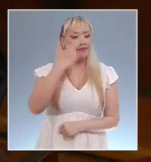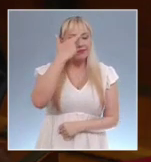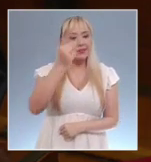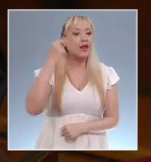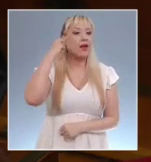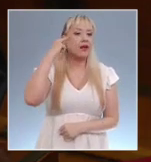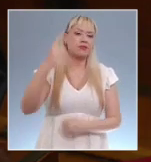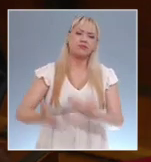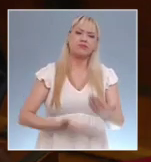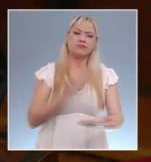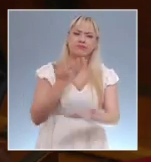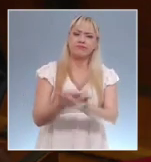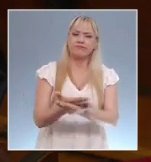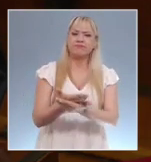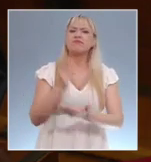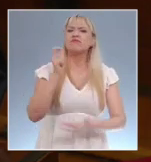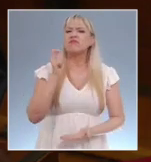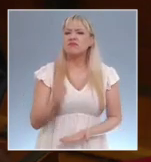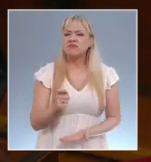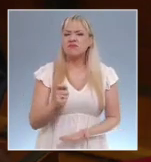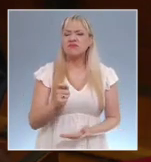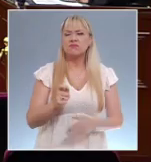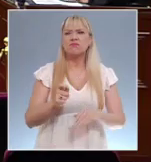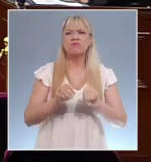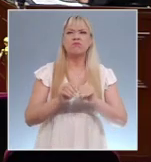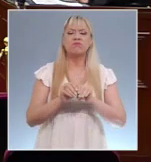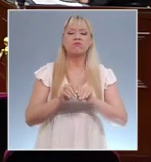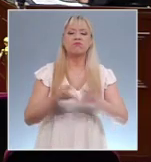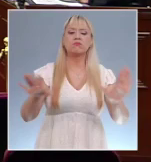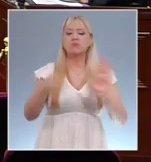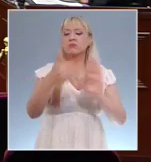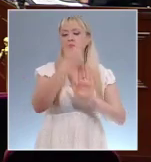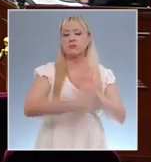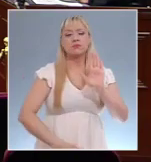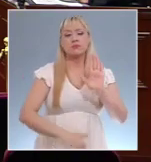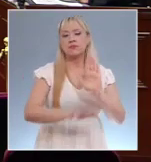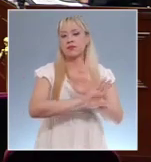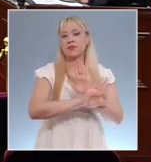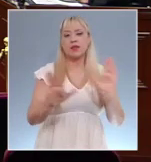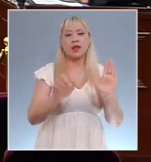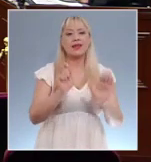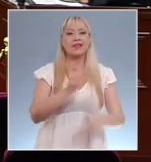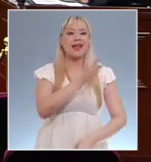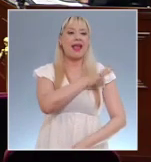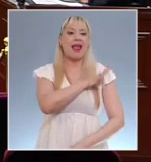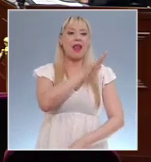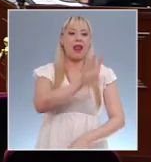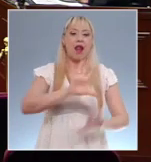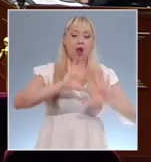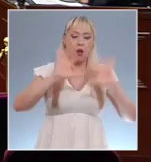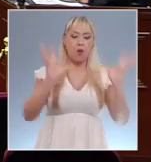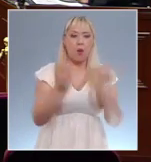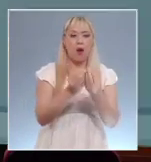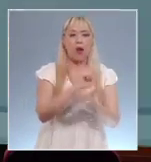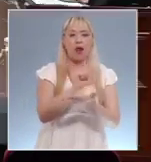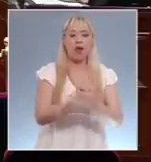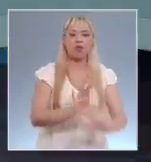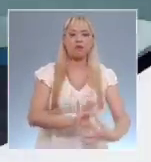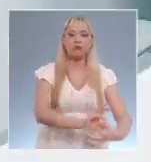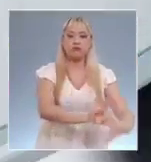de emitir la declaratoria general respectiva. Para el canal del Poder Judicial de la Federación, Mario López Peña.